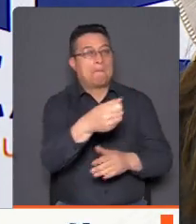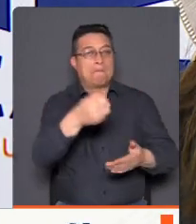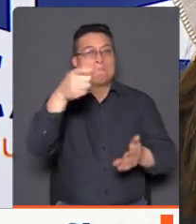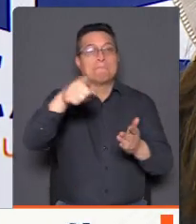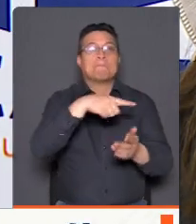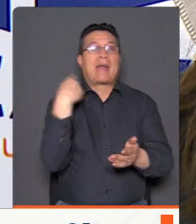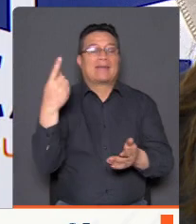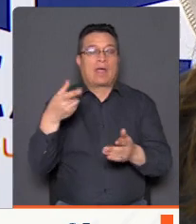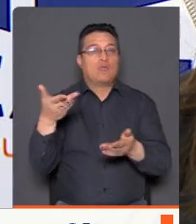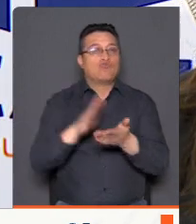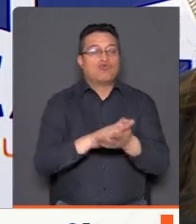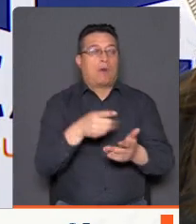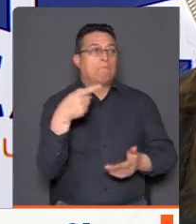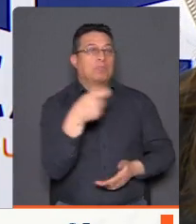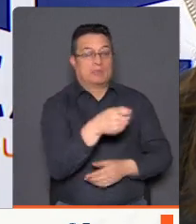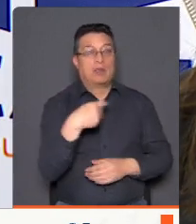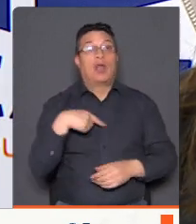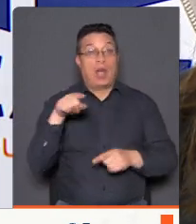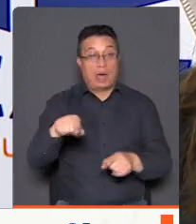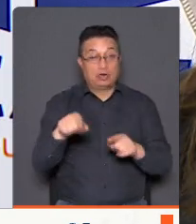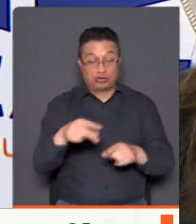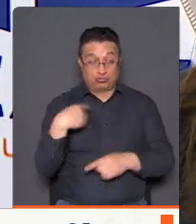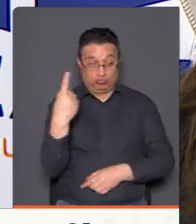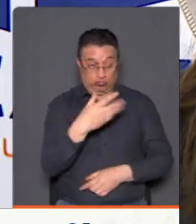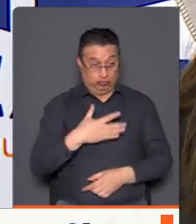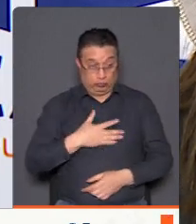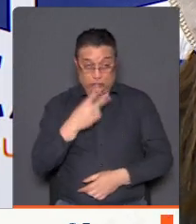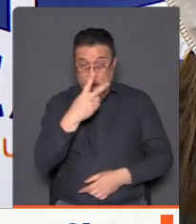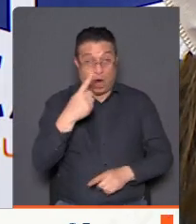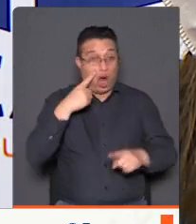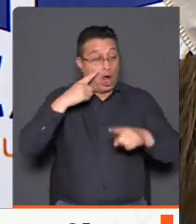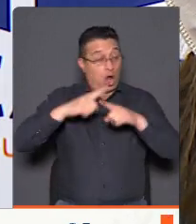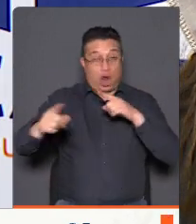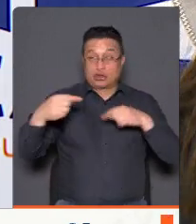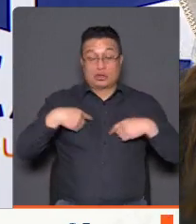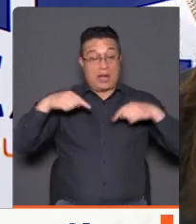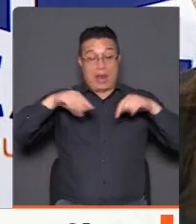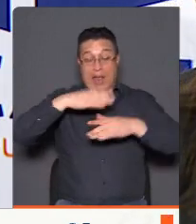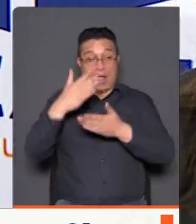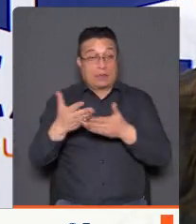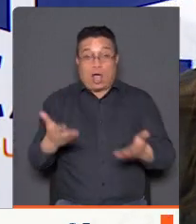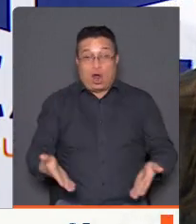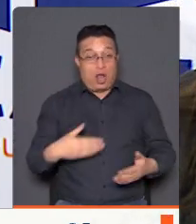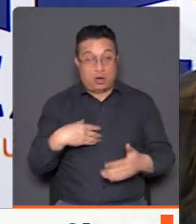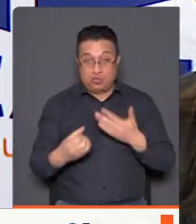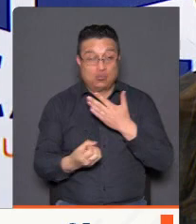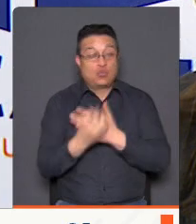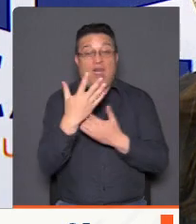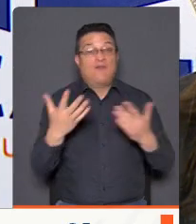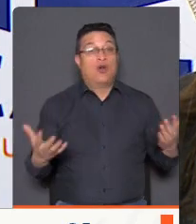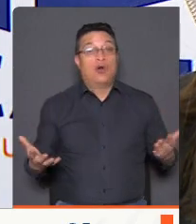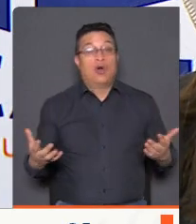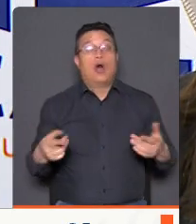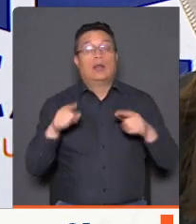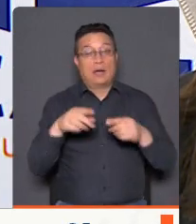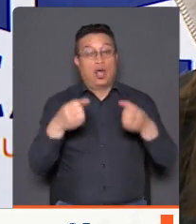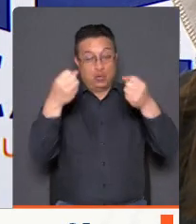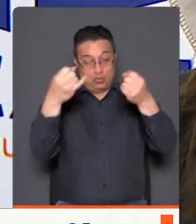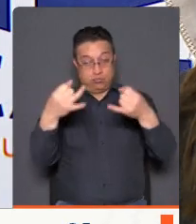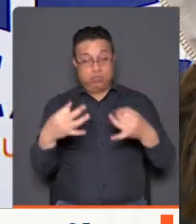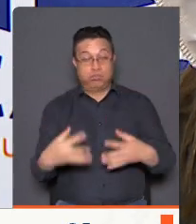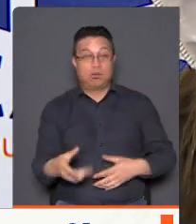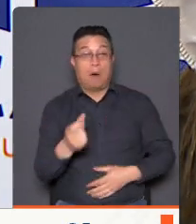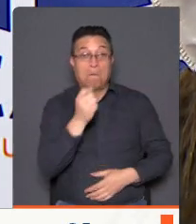una forma de delinquir que nosotros no conocíamos hasta ahora, nos encontramos que el número de